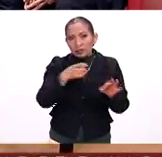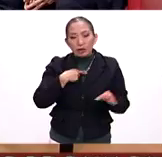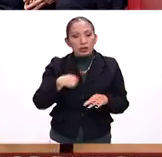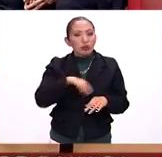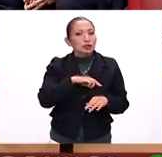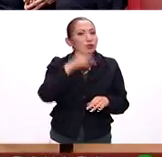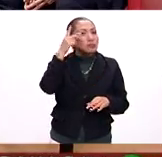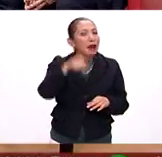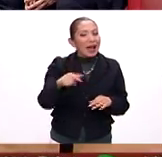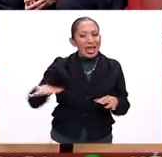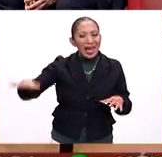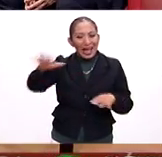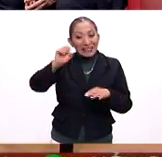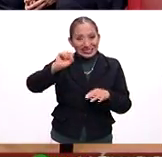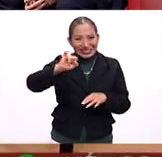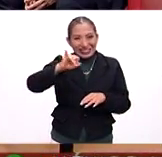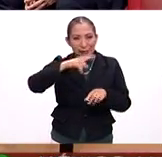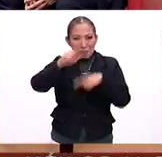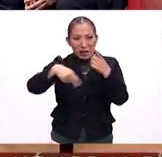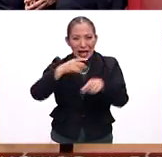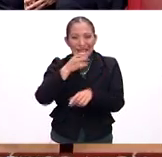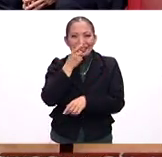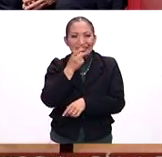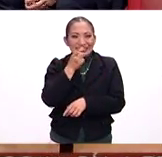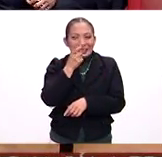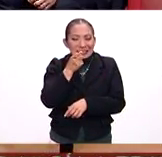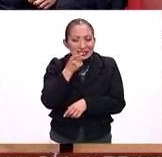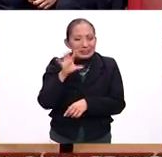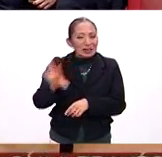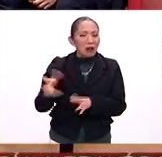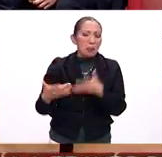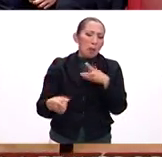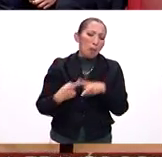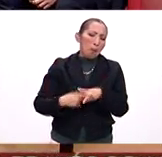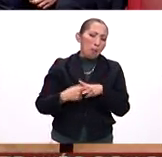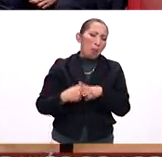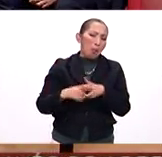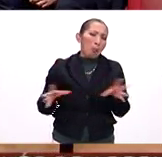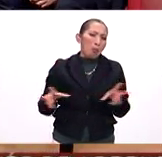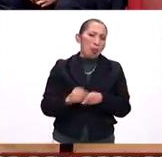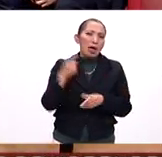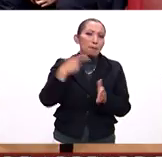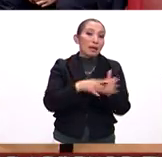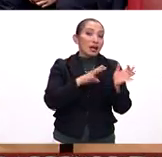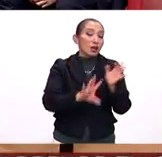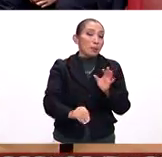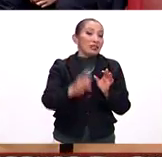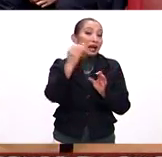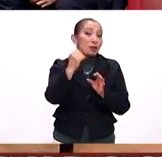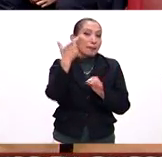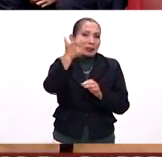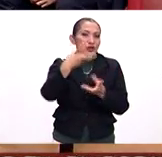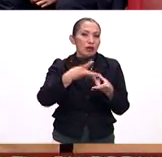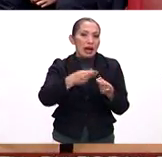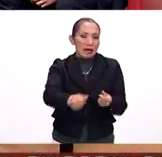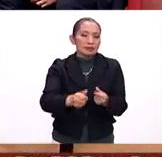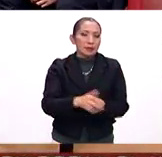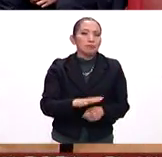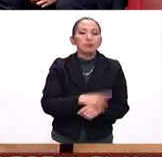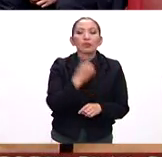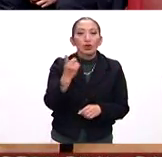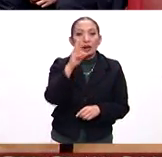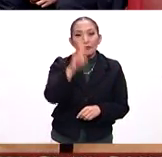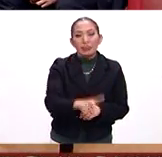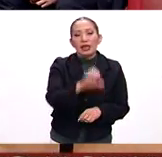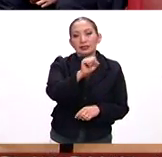la población que sí acude al dentista, un cálculo aproximado en promedio fue de 1,099 pesos quienes pagan, porque obviamente